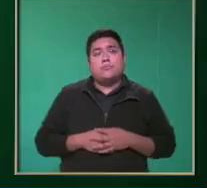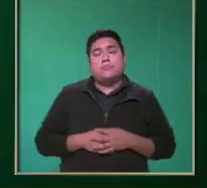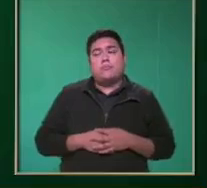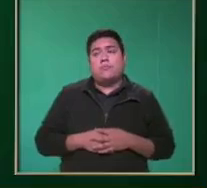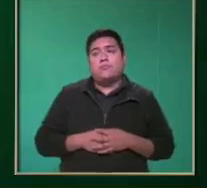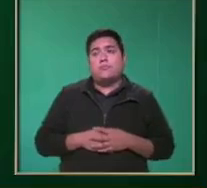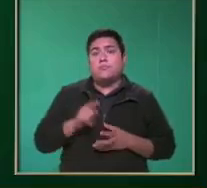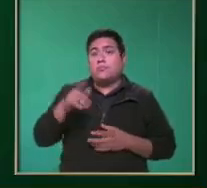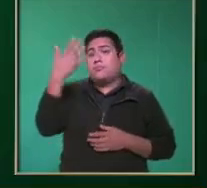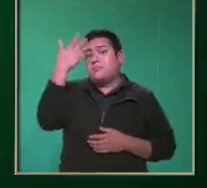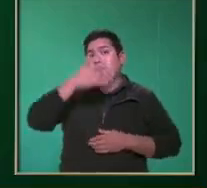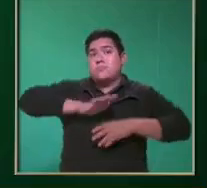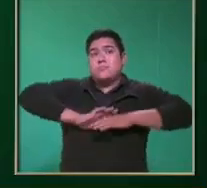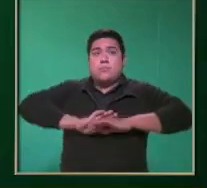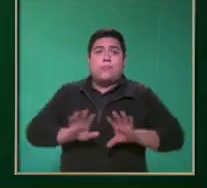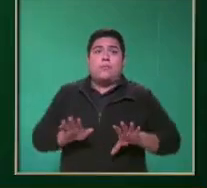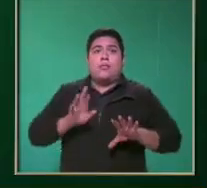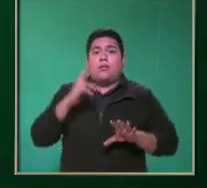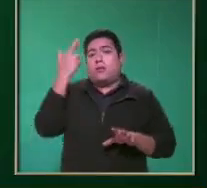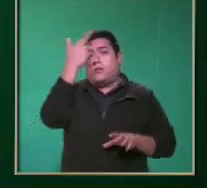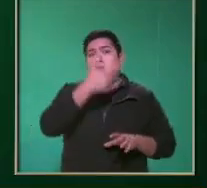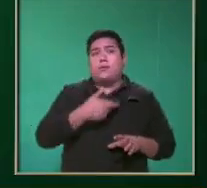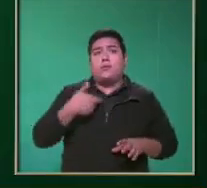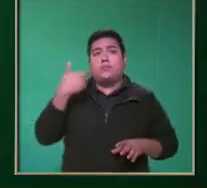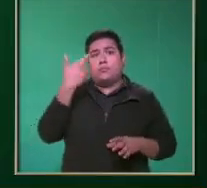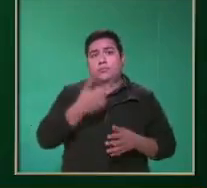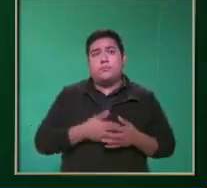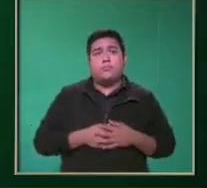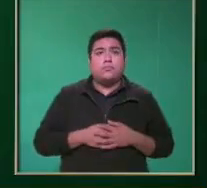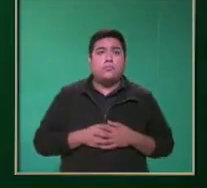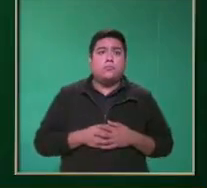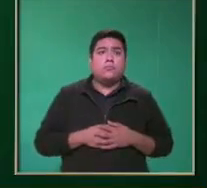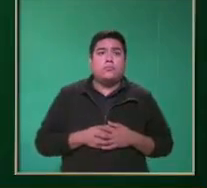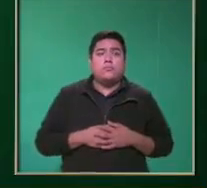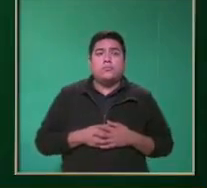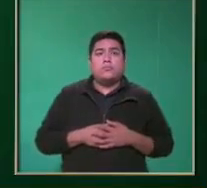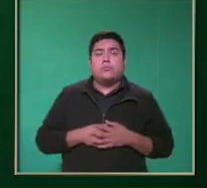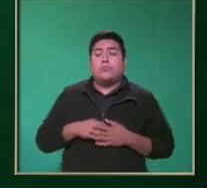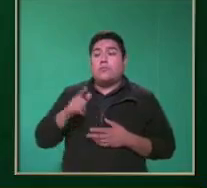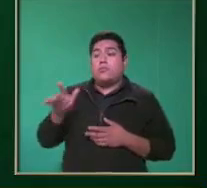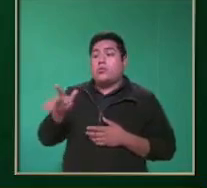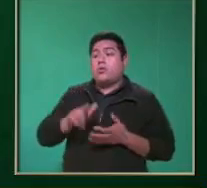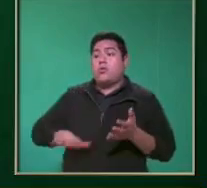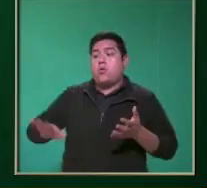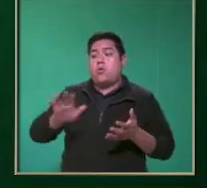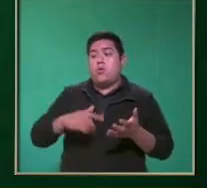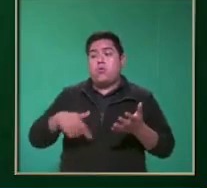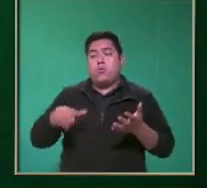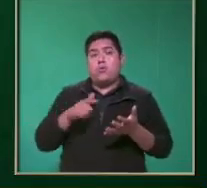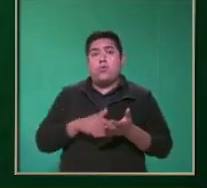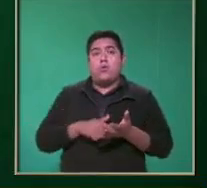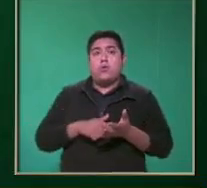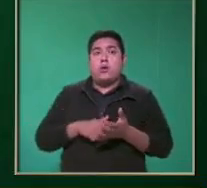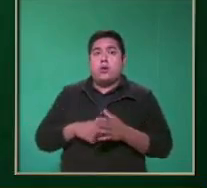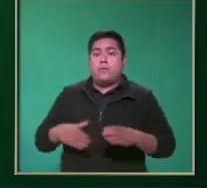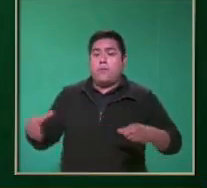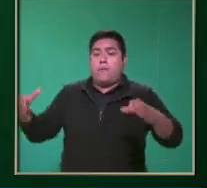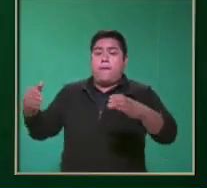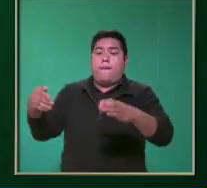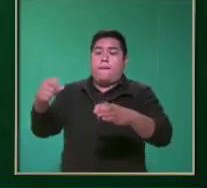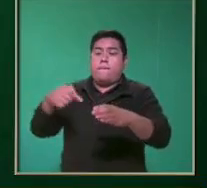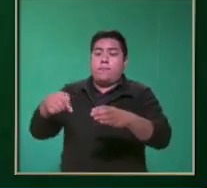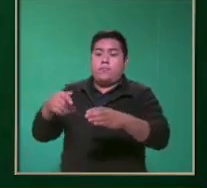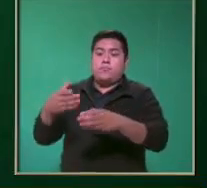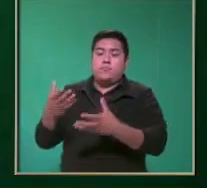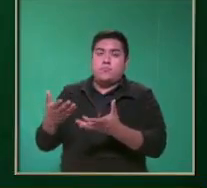como bien sabes, como ya estás revisándolo o ya lo revisaste, son aquellos espacios que tenemos destinados para ciertas